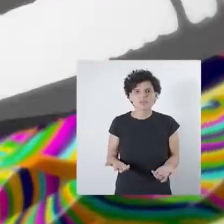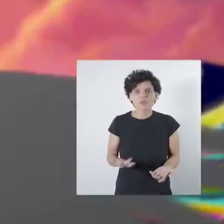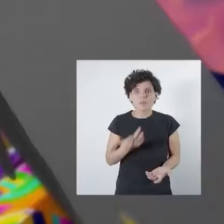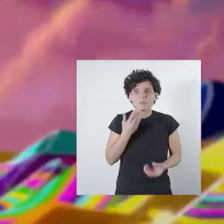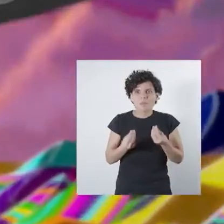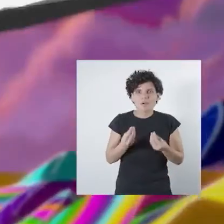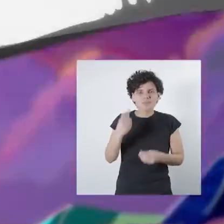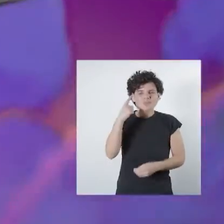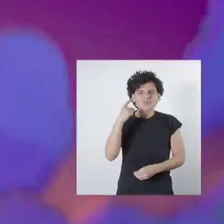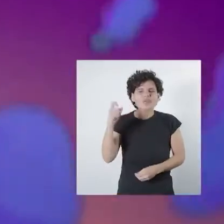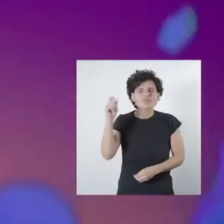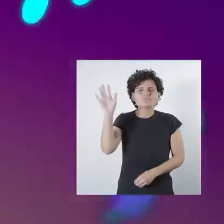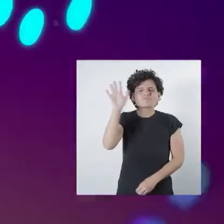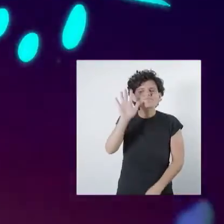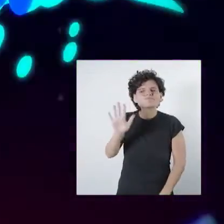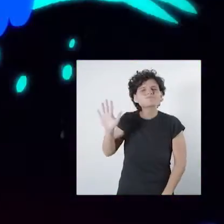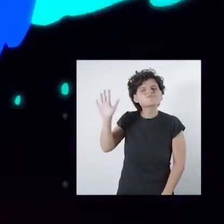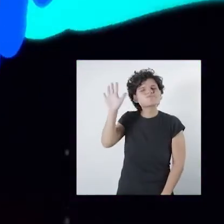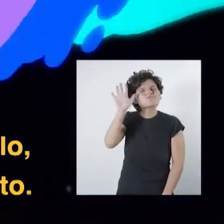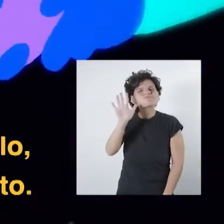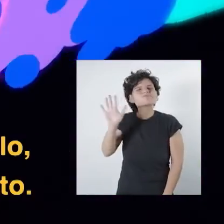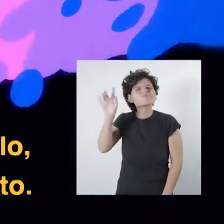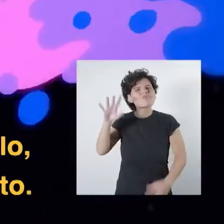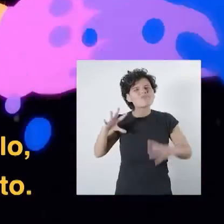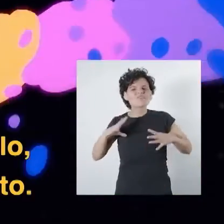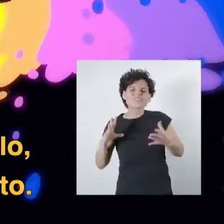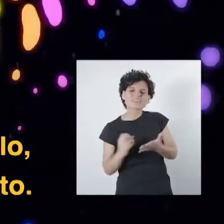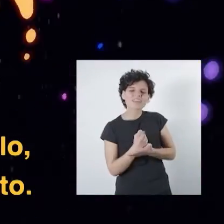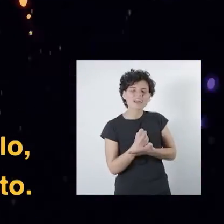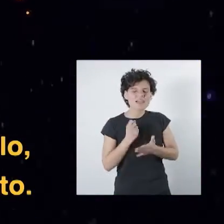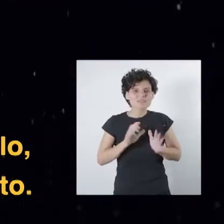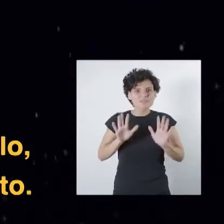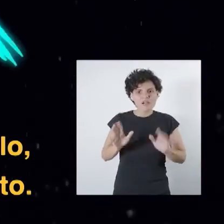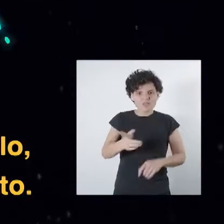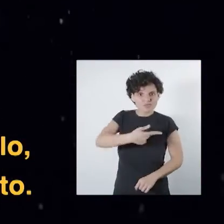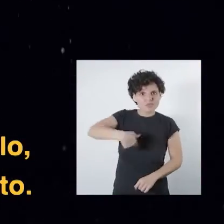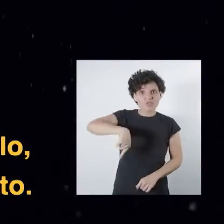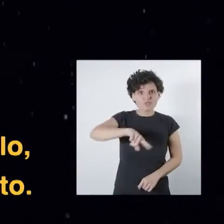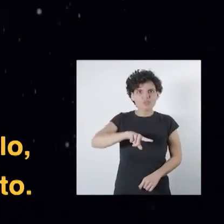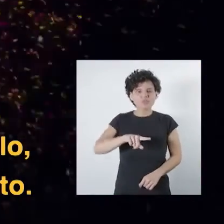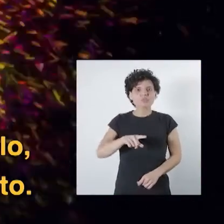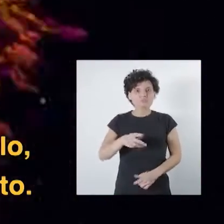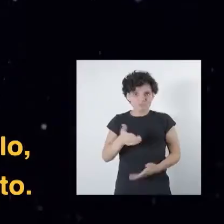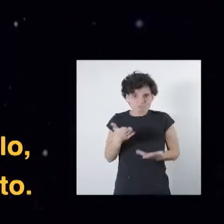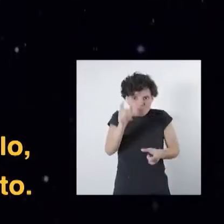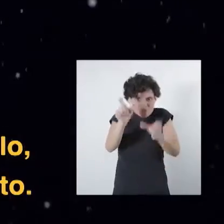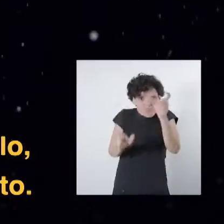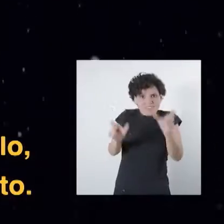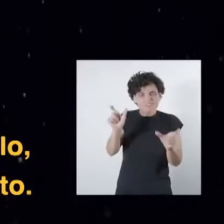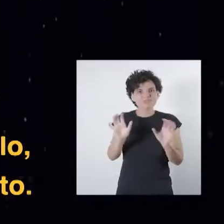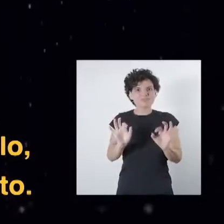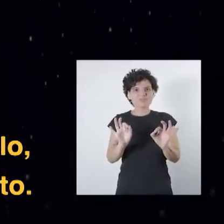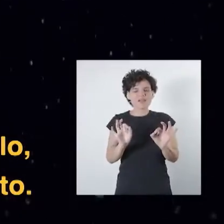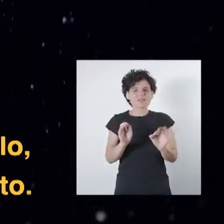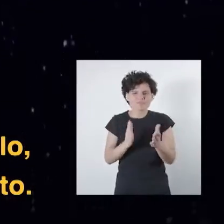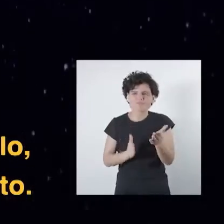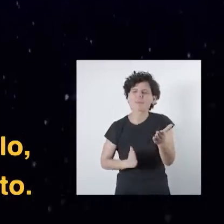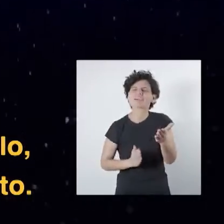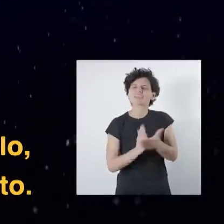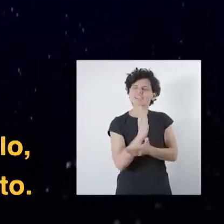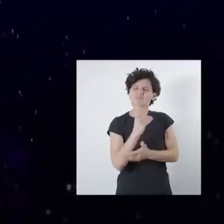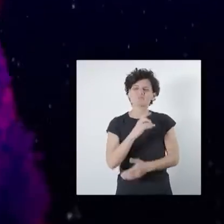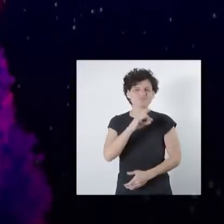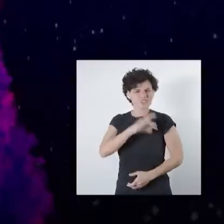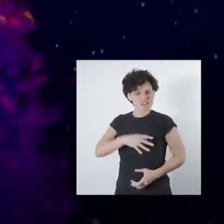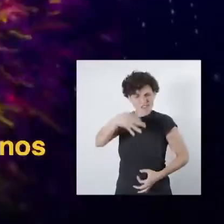Porque ese sueño sigue ahí, intacto. Esperando que nosotros y nosotras, el pueblo, comencemos a construir un